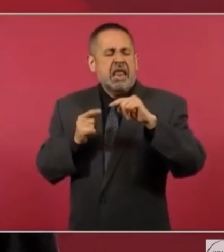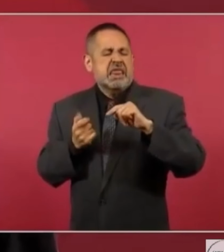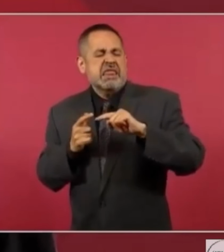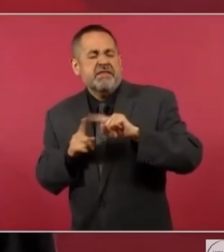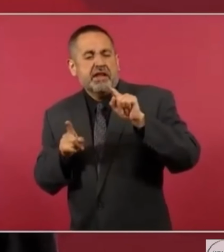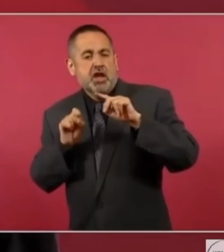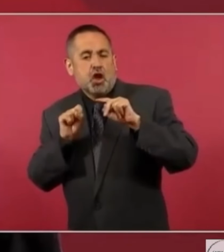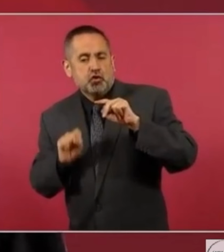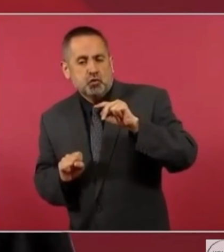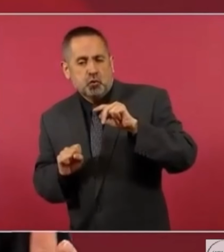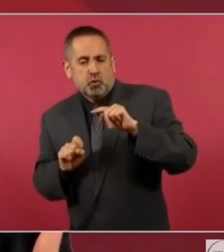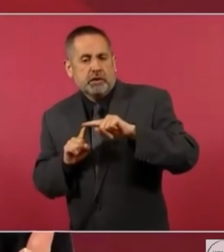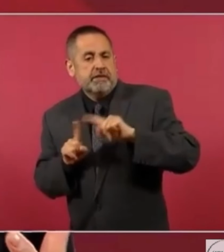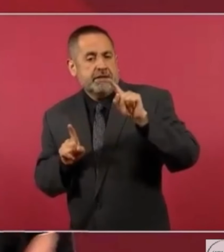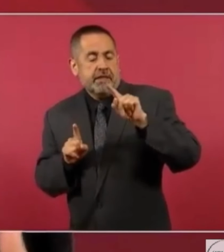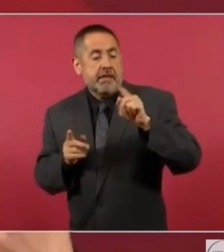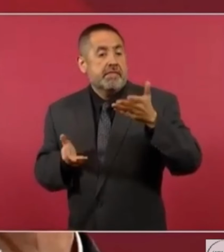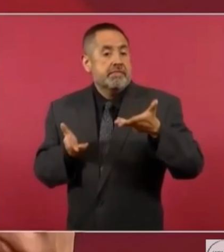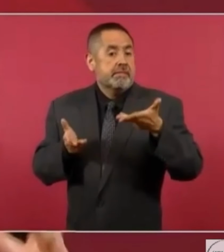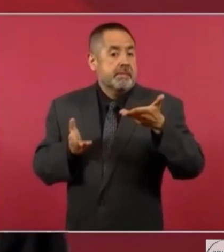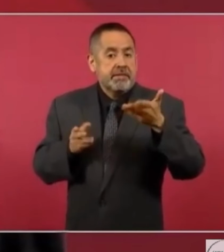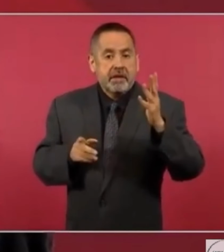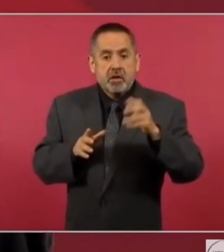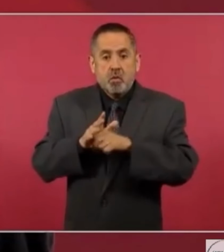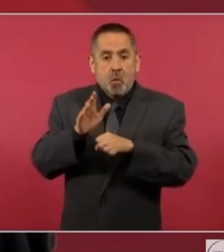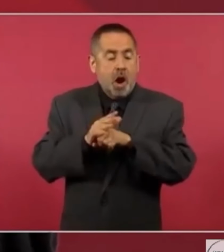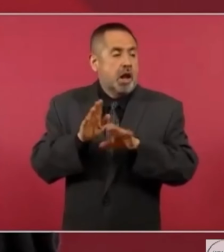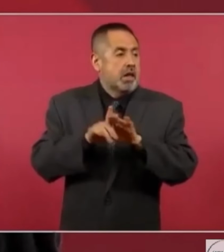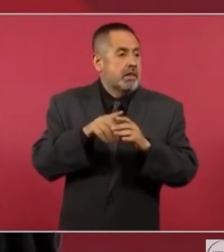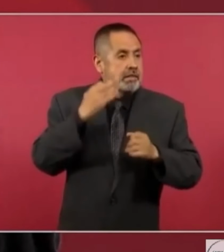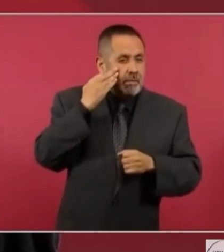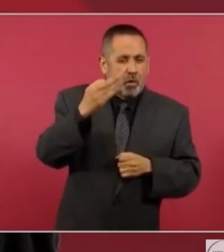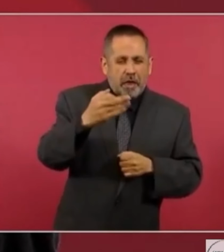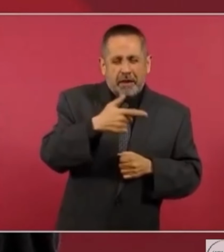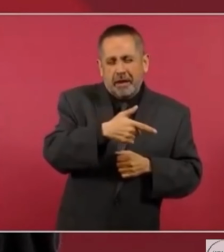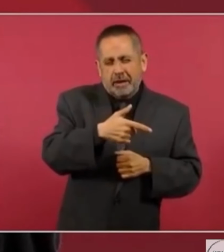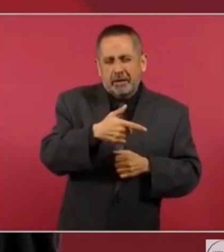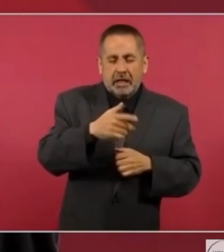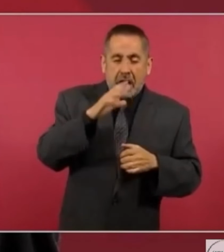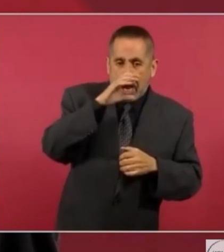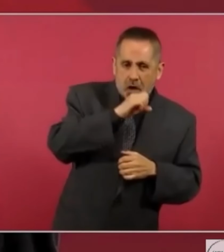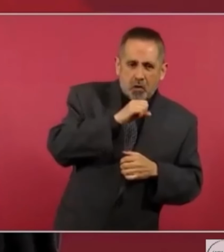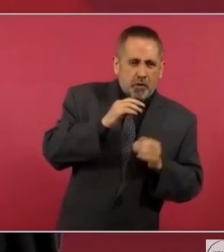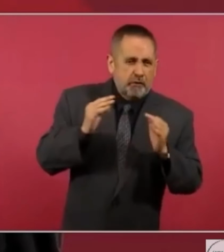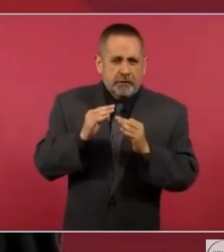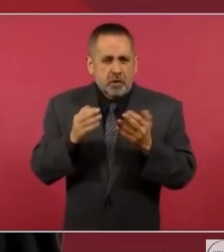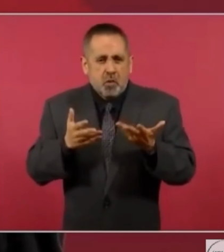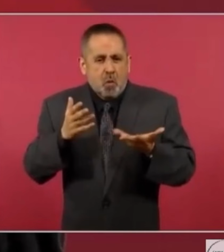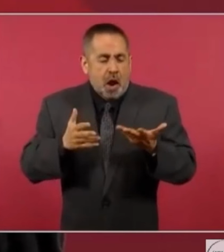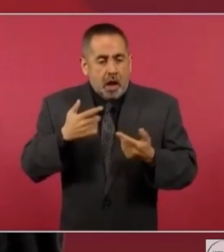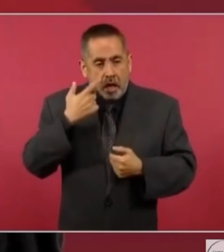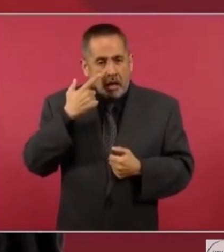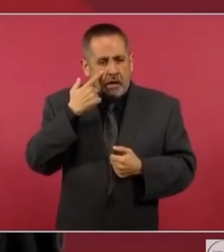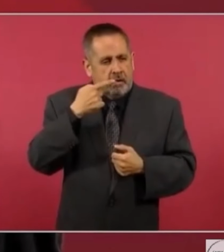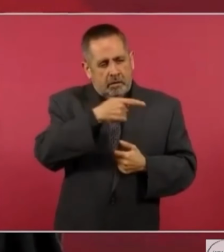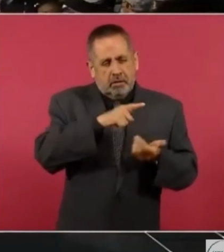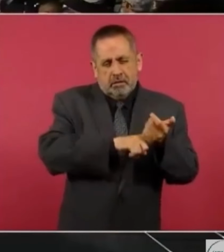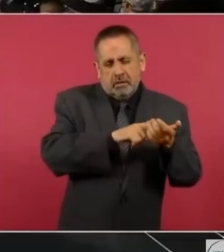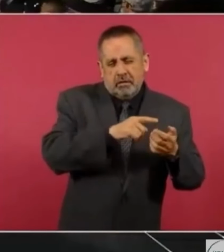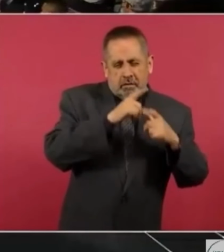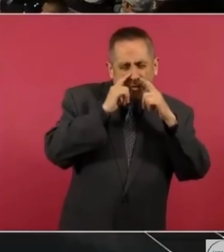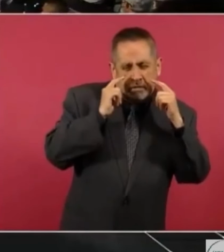para el hemisferio sur, de acuerdo a cuál es la estación en la que predominarán esas